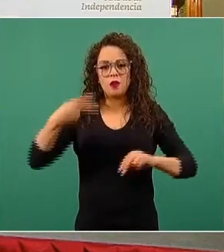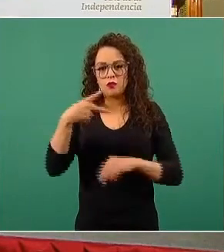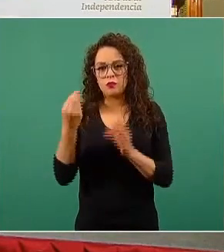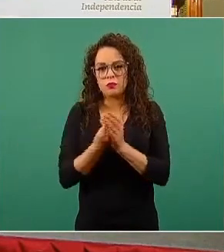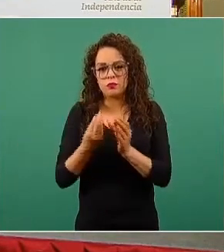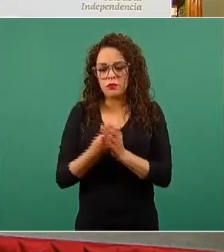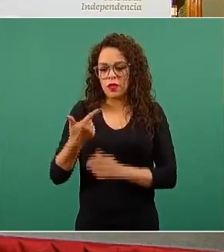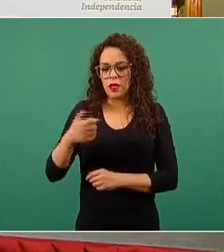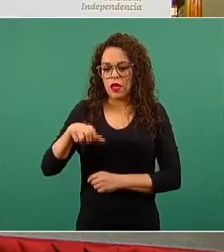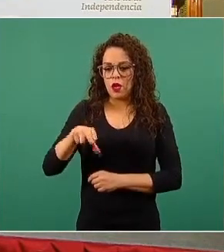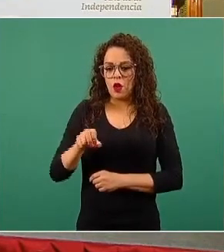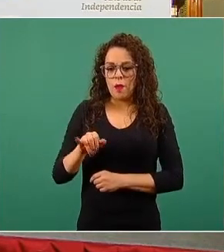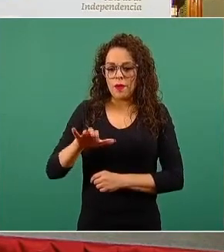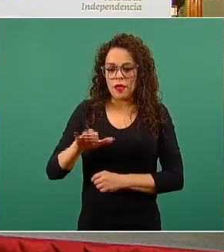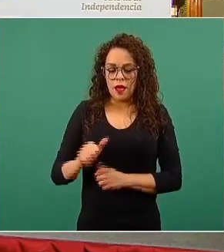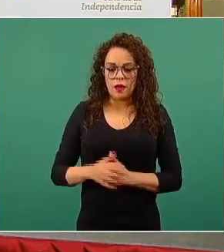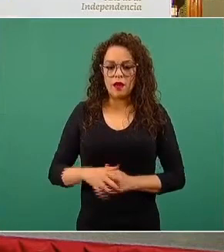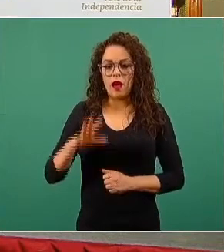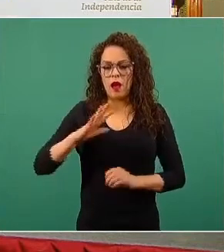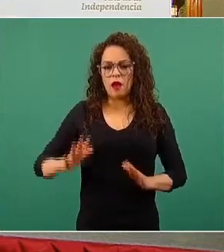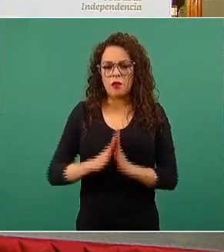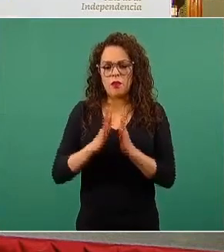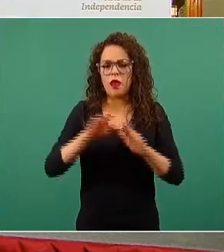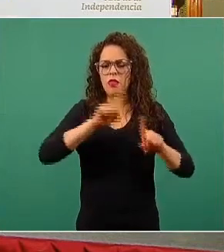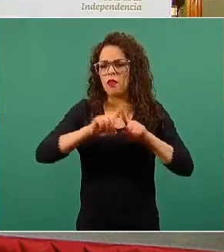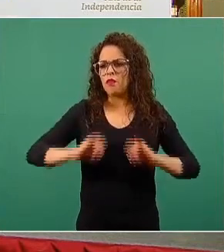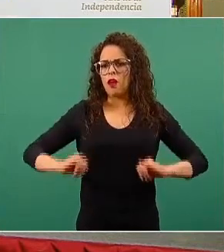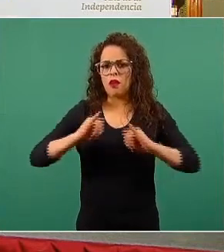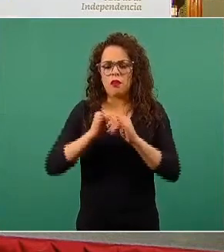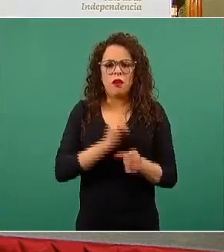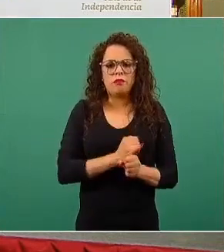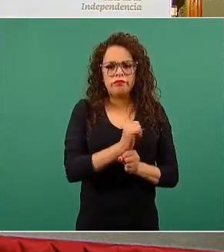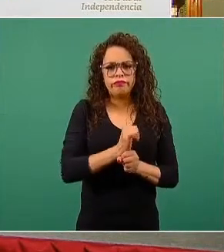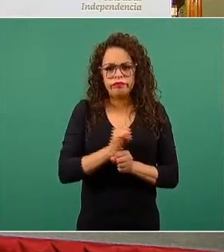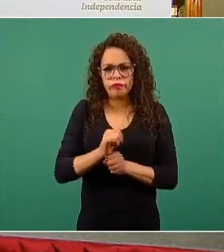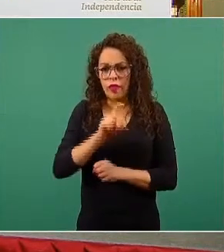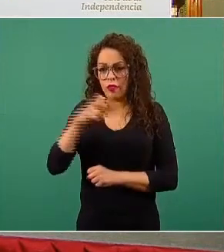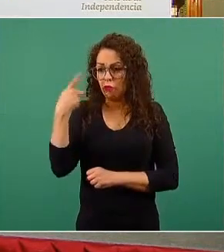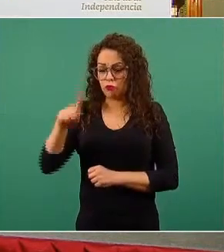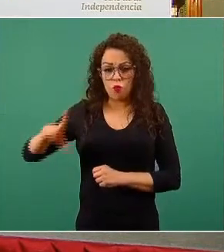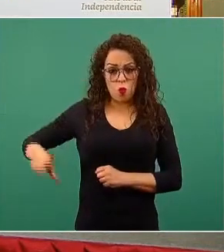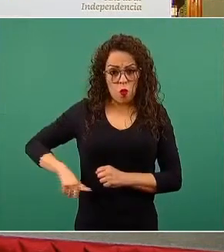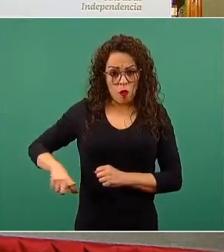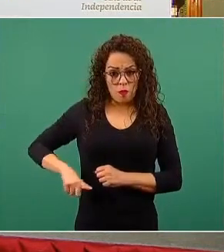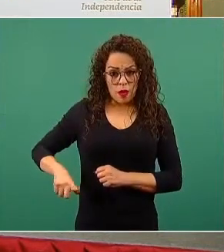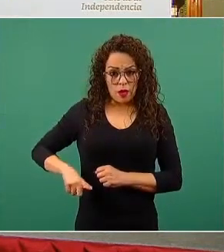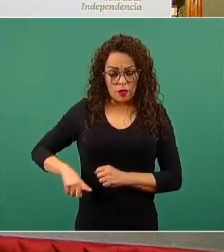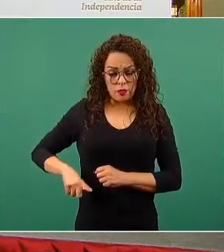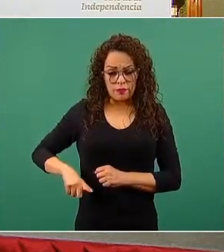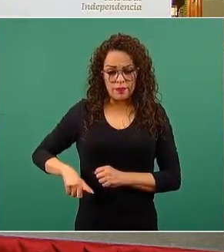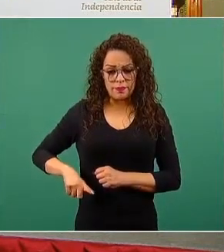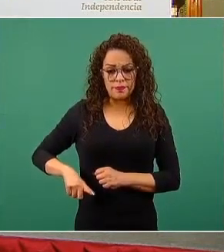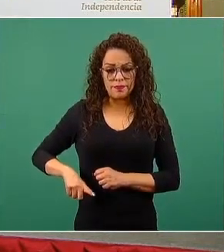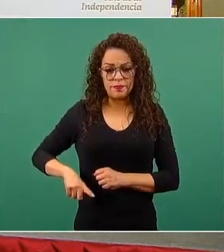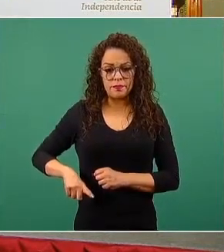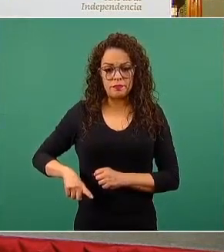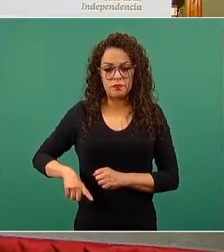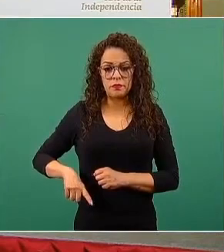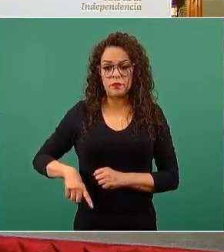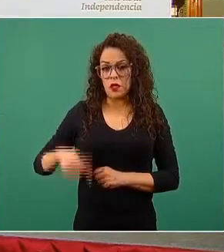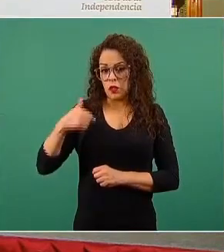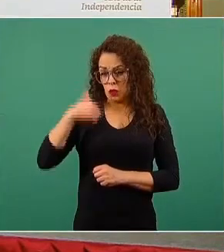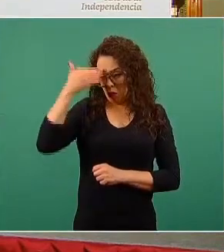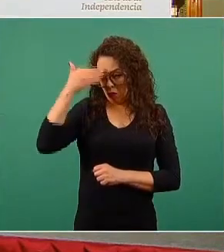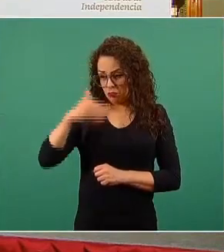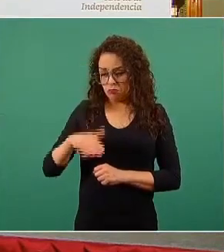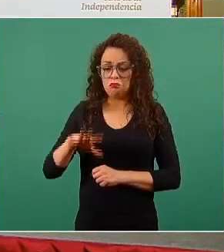de Salud Federal, participan instituciones de investigación, instituciones gubernamentales, y se están procesando, hasta donde yo sé,